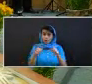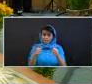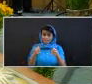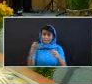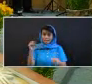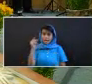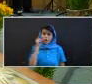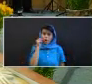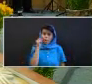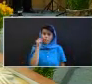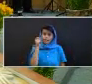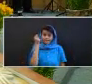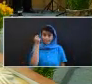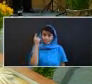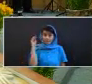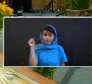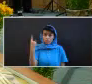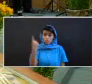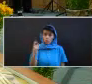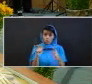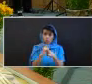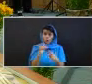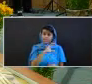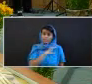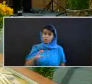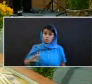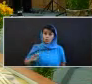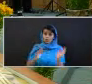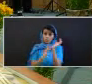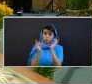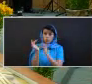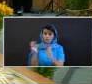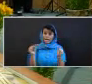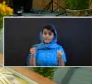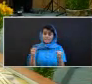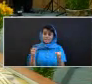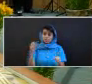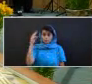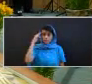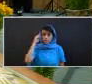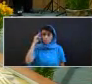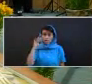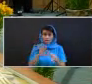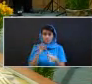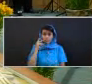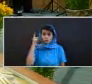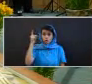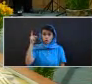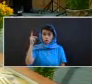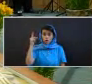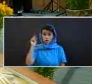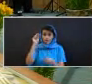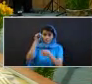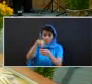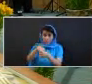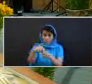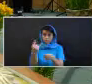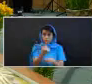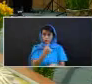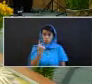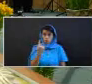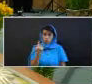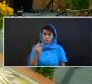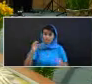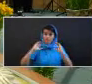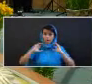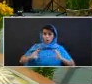hombre entienda que es uno con Cristo Jesús. Haced esto en memoria del Señor. Participemos todos del